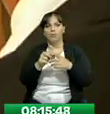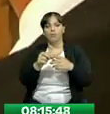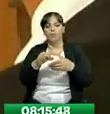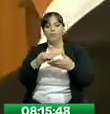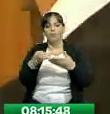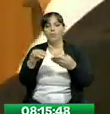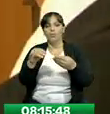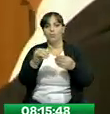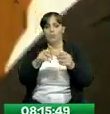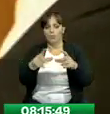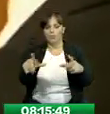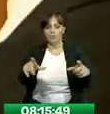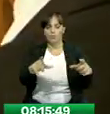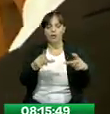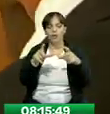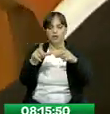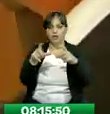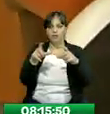rosell en a pascuales